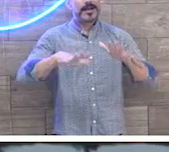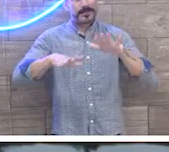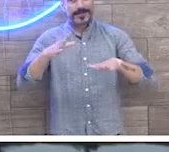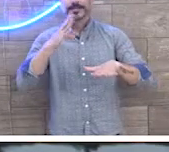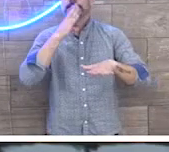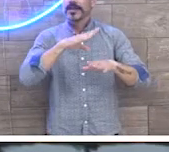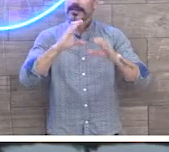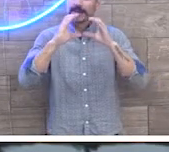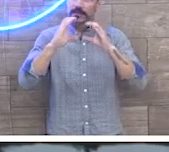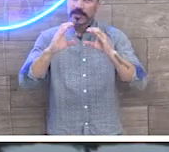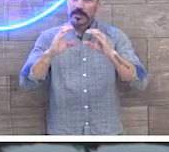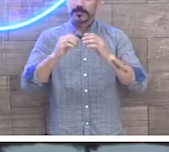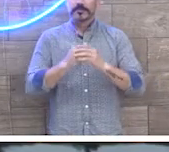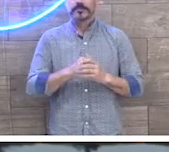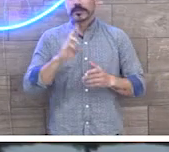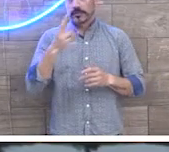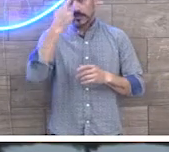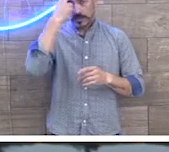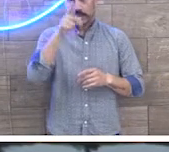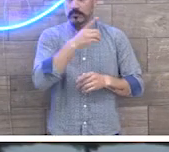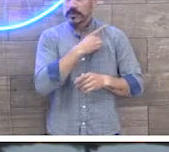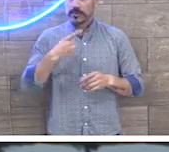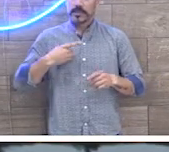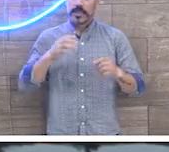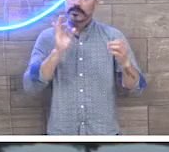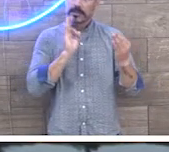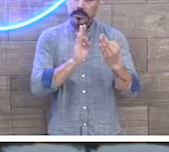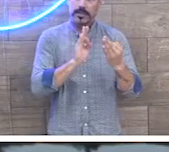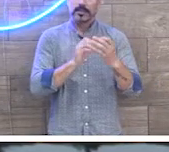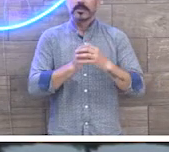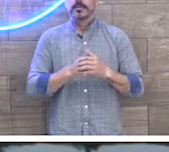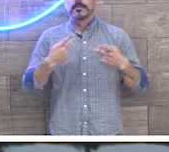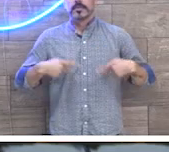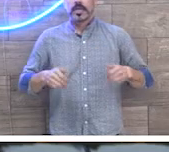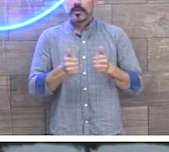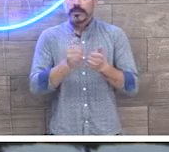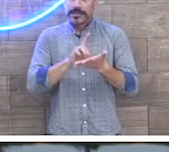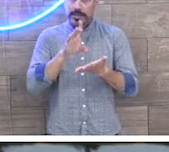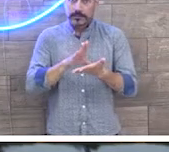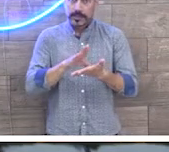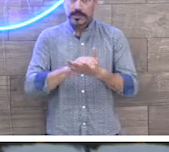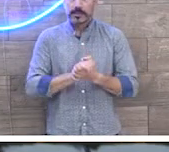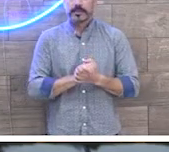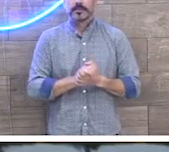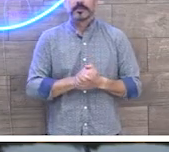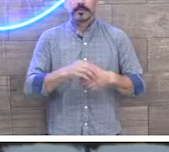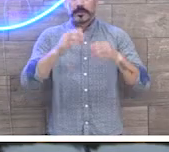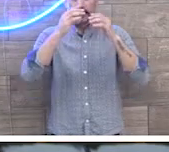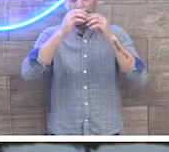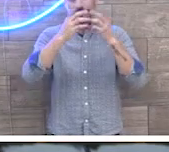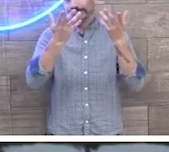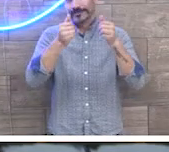de acercarse a la comunidad con discapacidad? Si ven a una persona a lo mejor ciega en una esquina, por automático a veces la toman